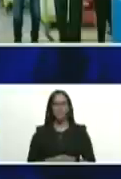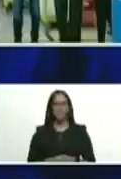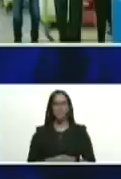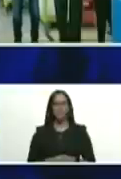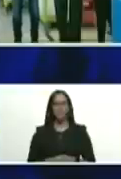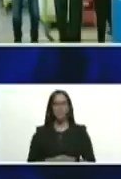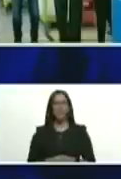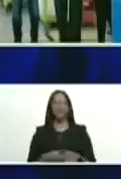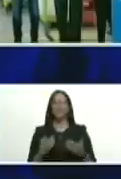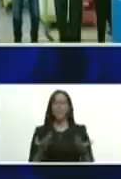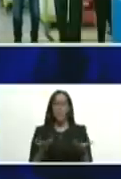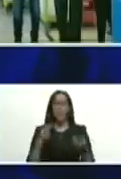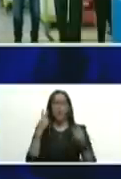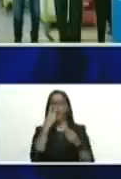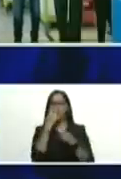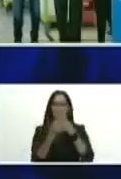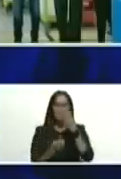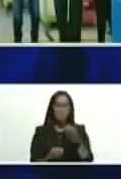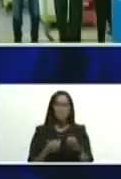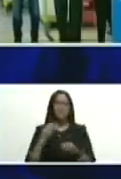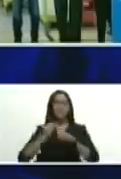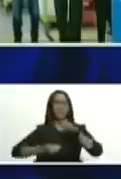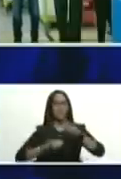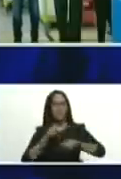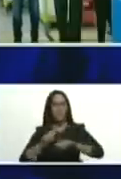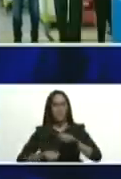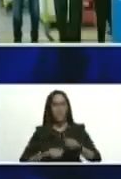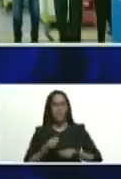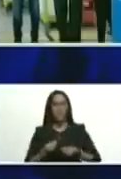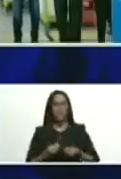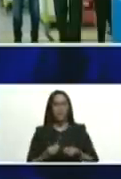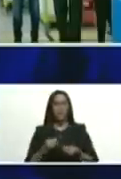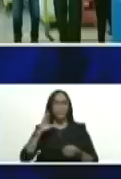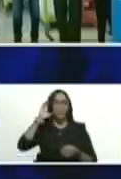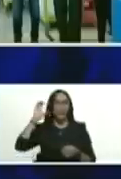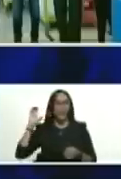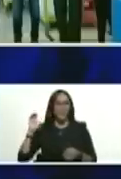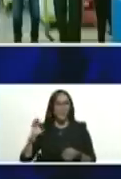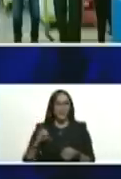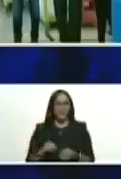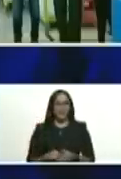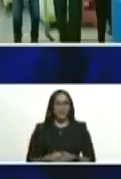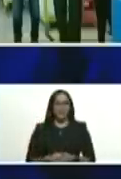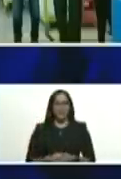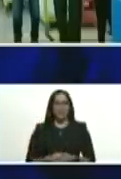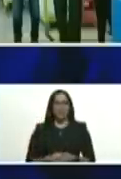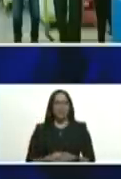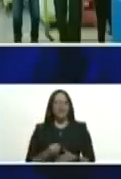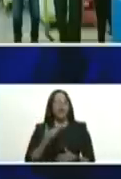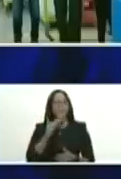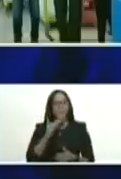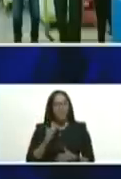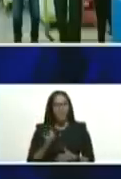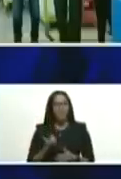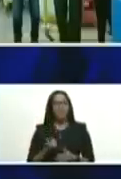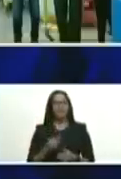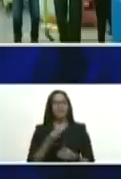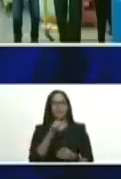Y por los recorridos que hacemos por el país, ha mejorado